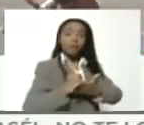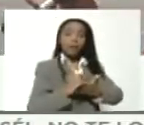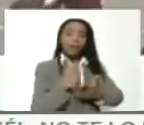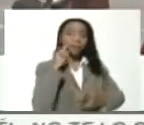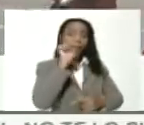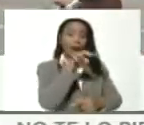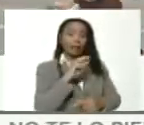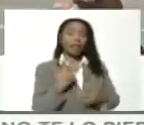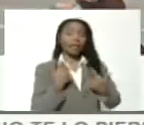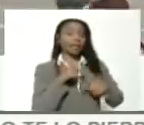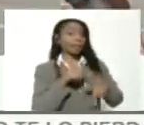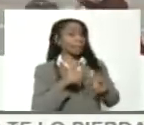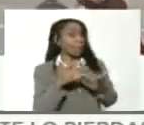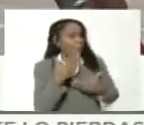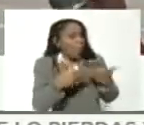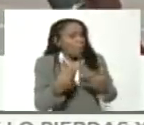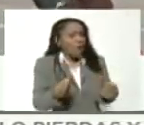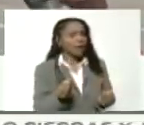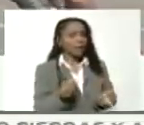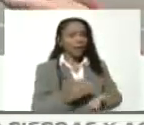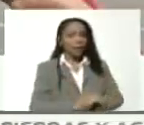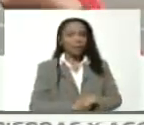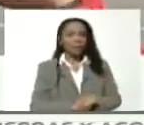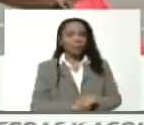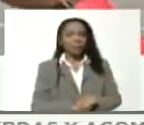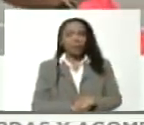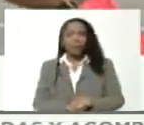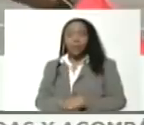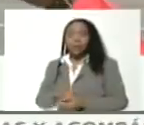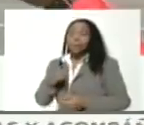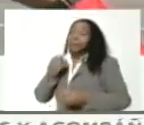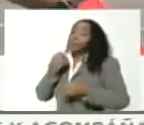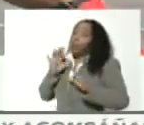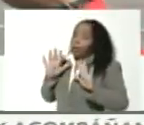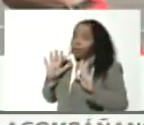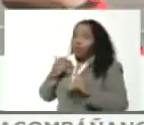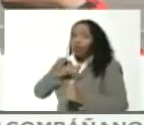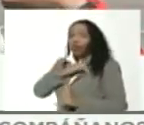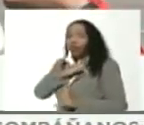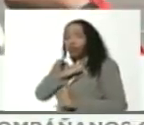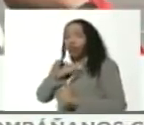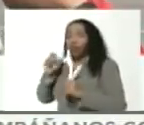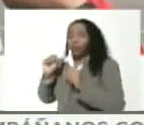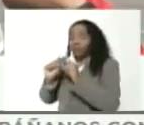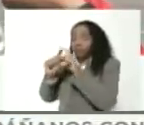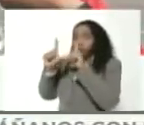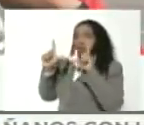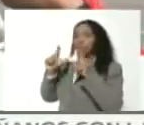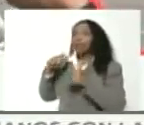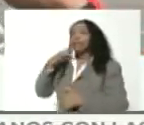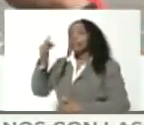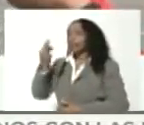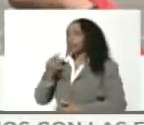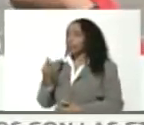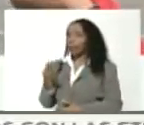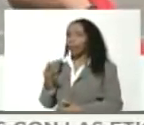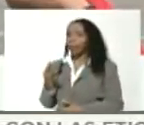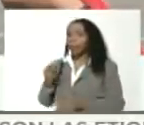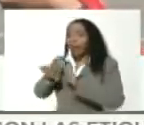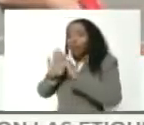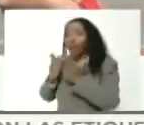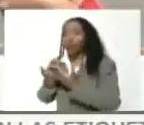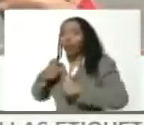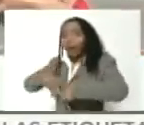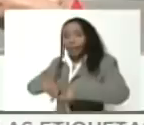de AstraZeneca. ¿Cómo va este proceso? ¿Cómo lo evalúa usted como doctor? Bueno, estamos a la expectativa. Realmente en el mundo hay en